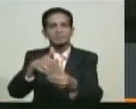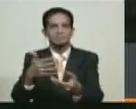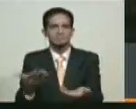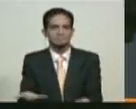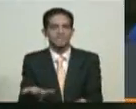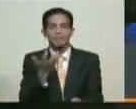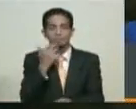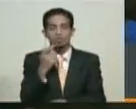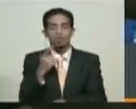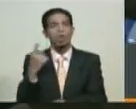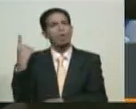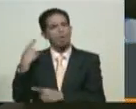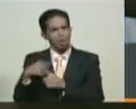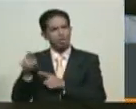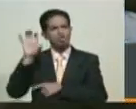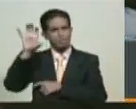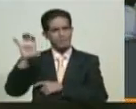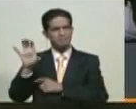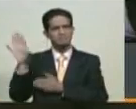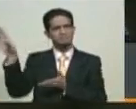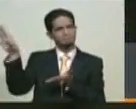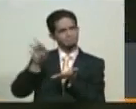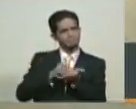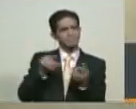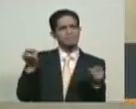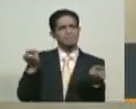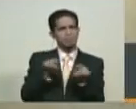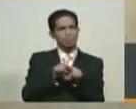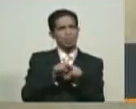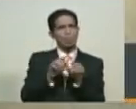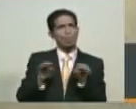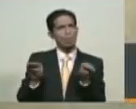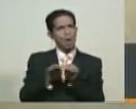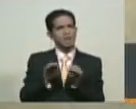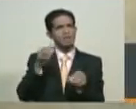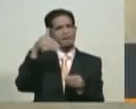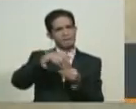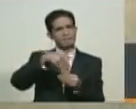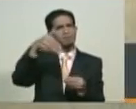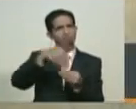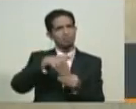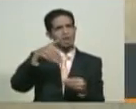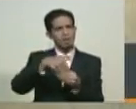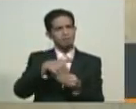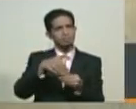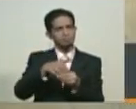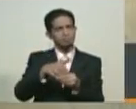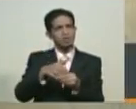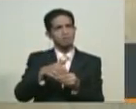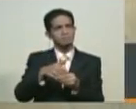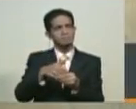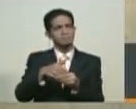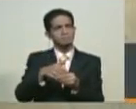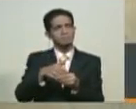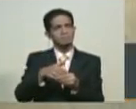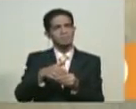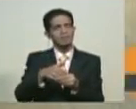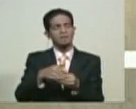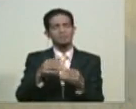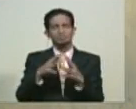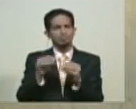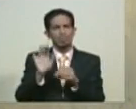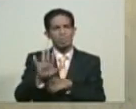hecho tal cantidad, con tal calidad de elecciones para toda su vida democrática